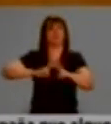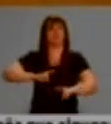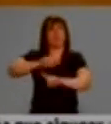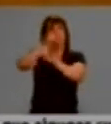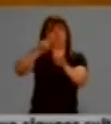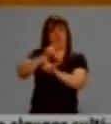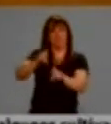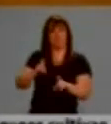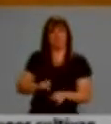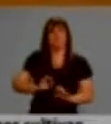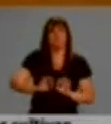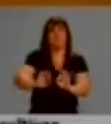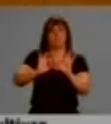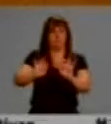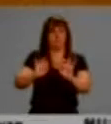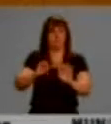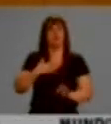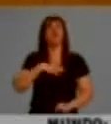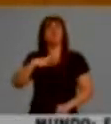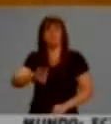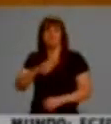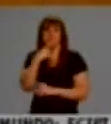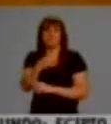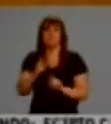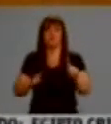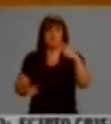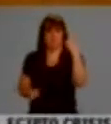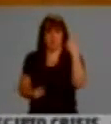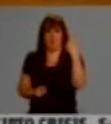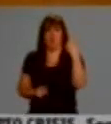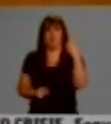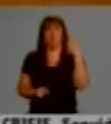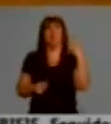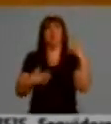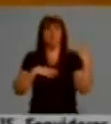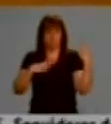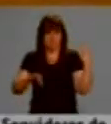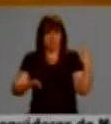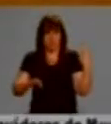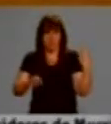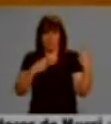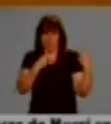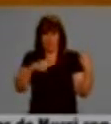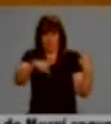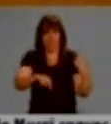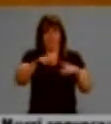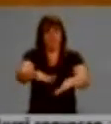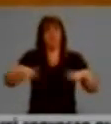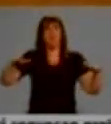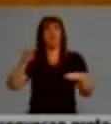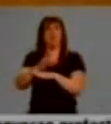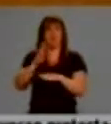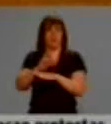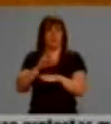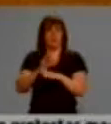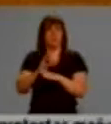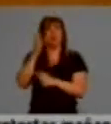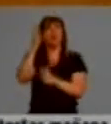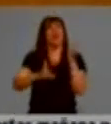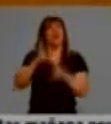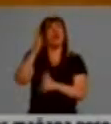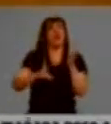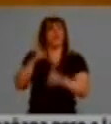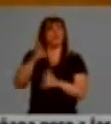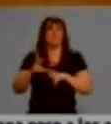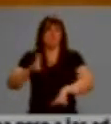preguntas concretas. ¿Puede afirmar, primera, puede afirmar en sede parlamentaria que no hay contabilidad